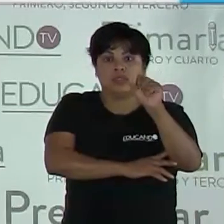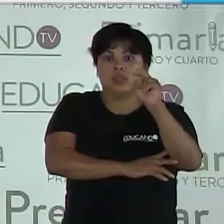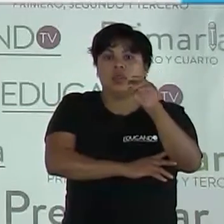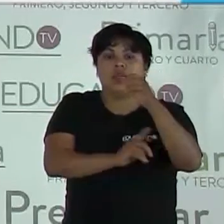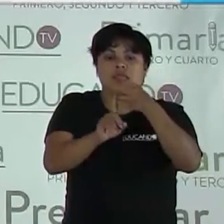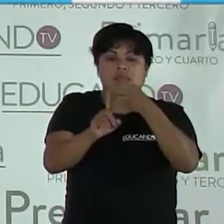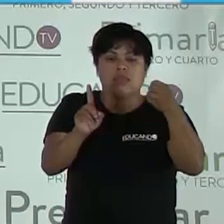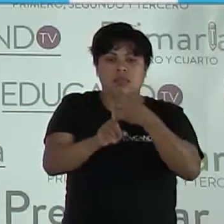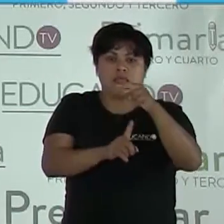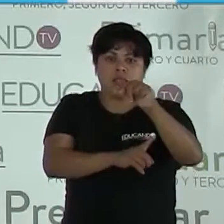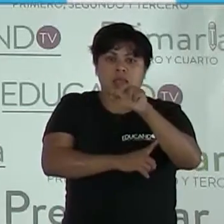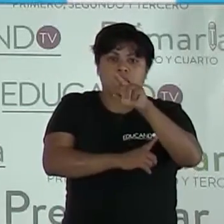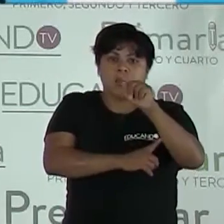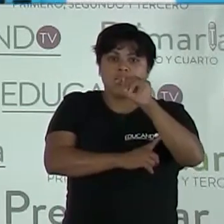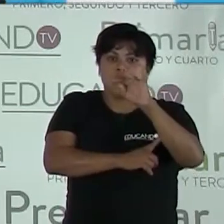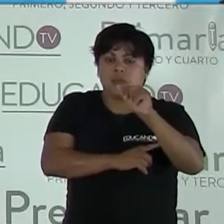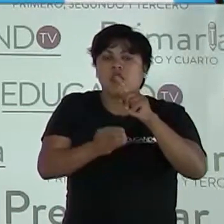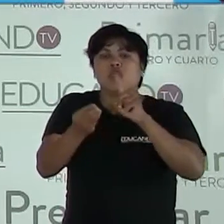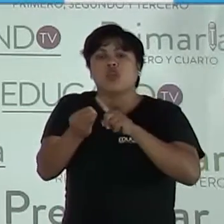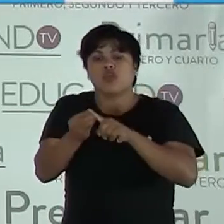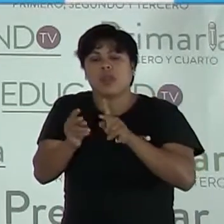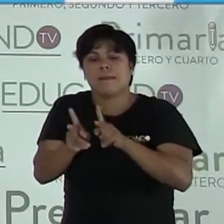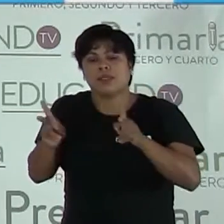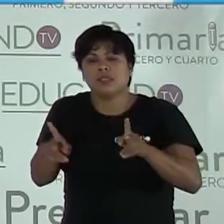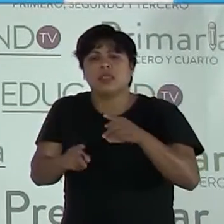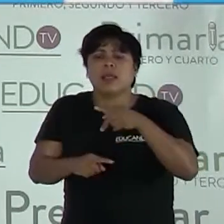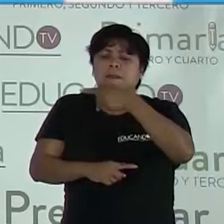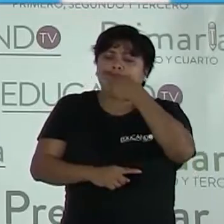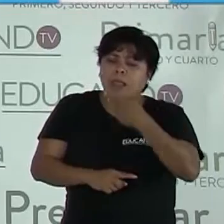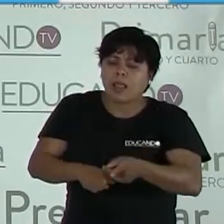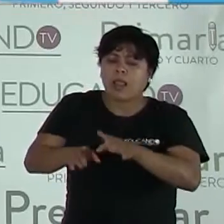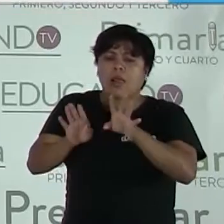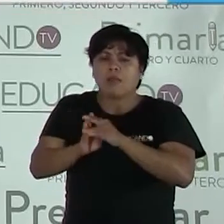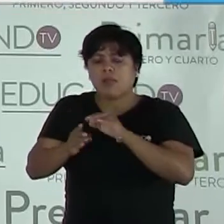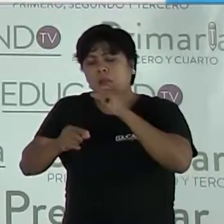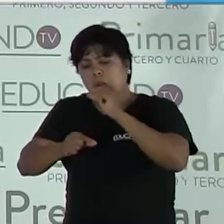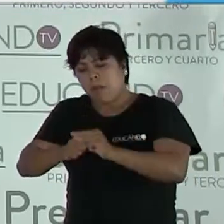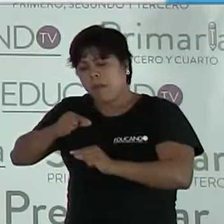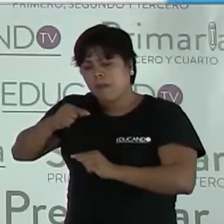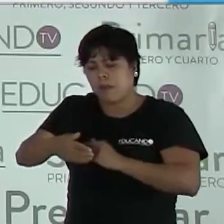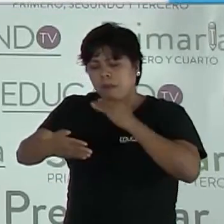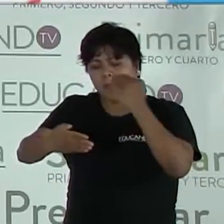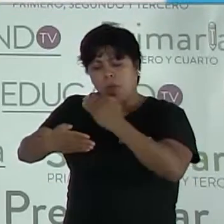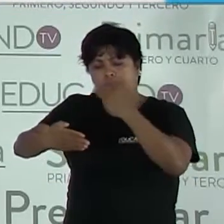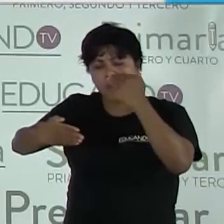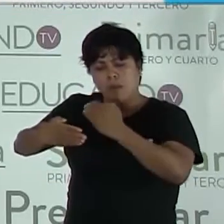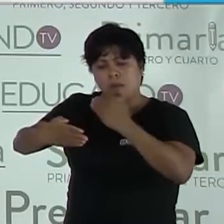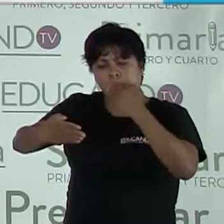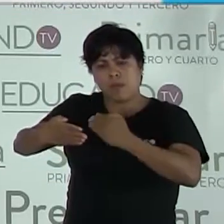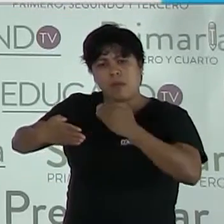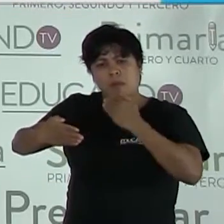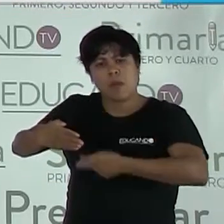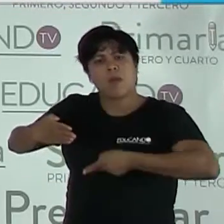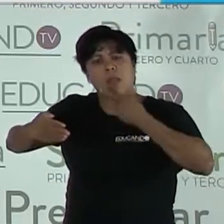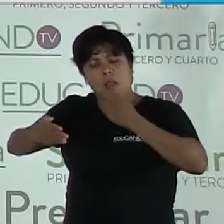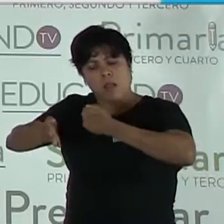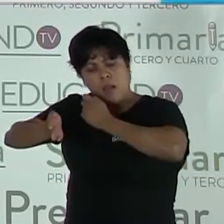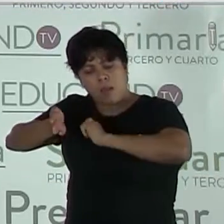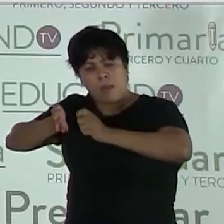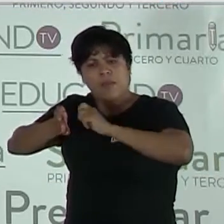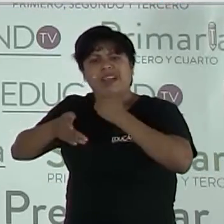es aquella donde el periodista va narrando paso por paso lo que está sucediendo en